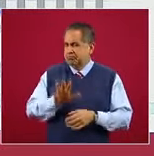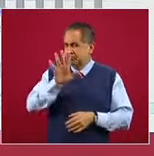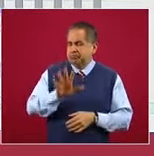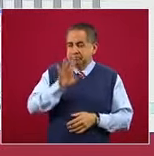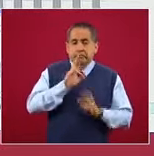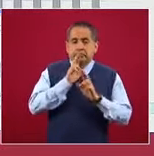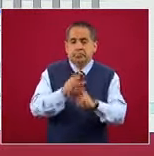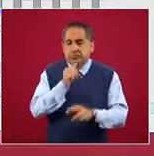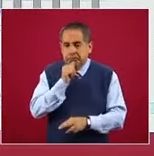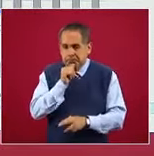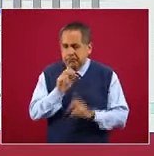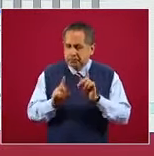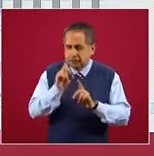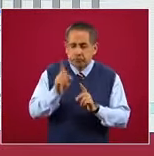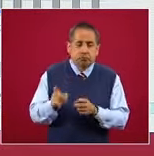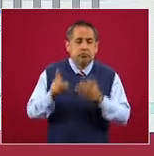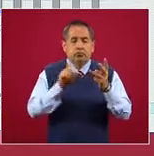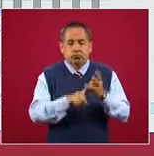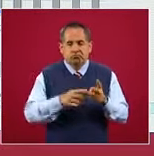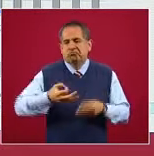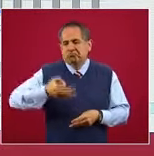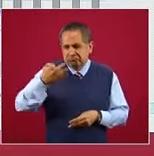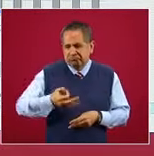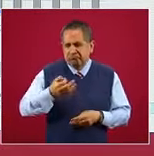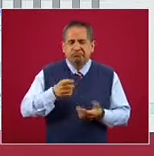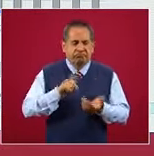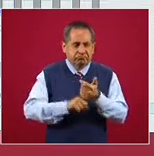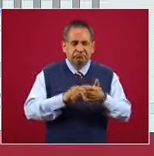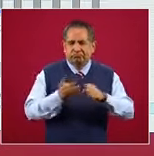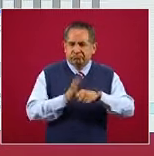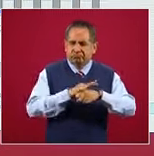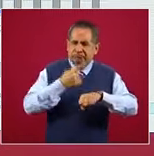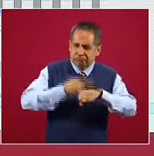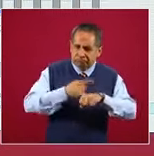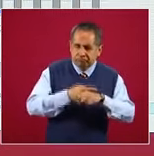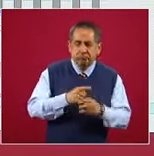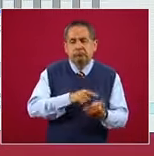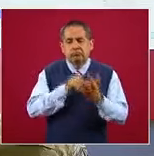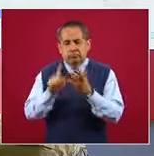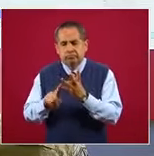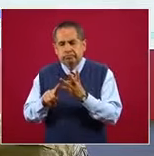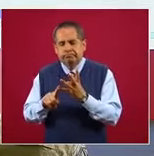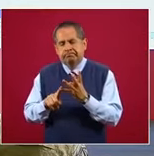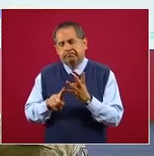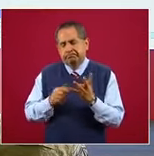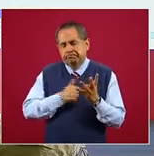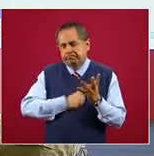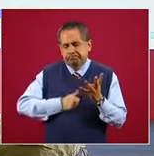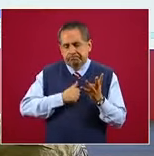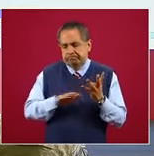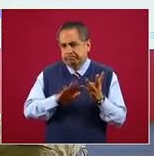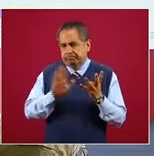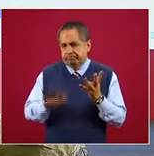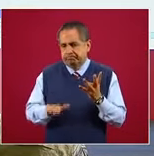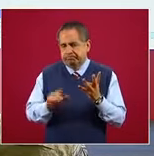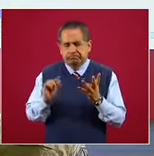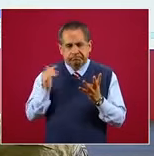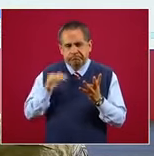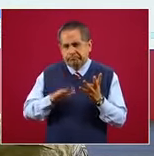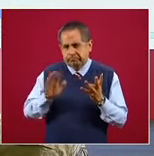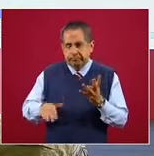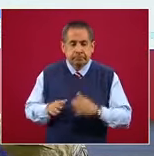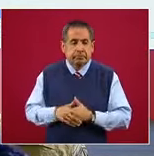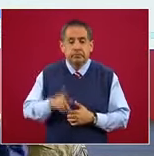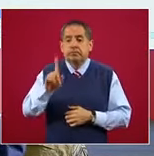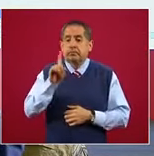aguardando el resultado, los confirmados y finalmente también las muy lamentables defunciones que han ido ocurriendo.